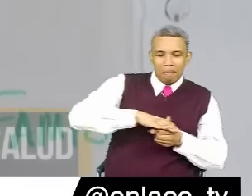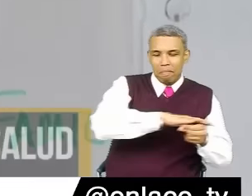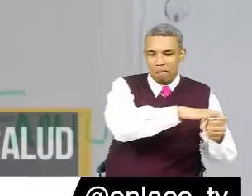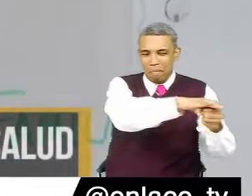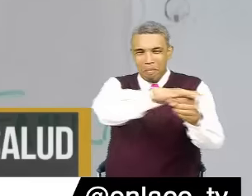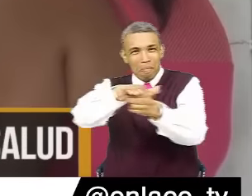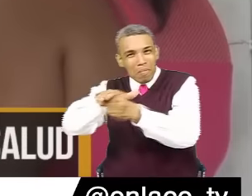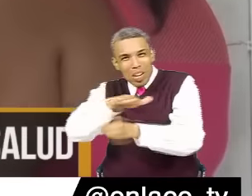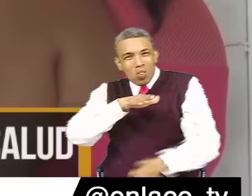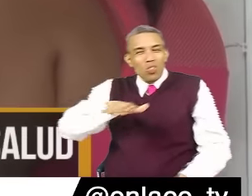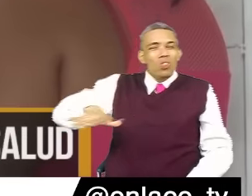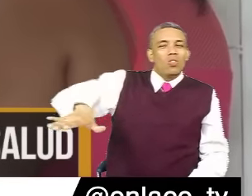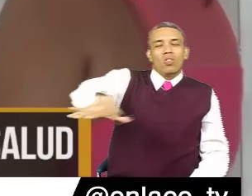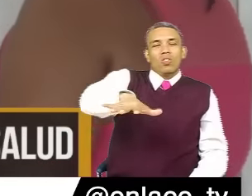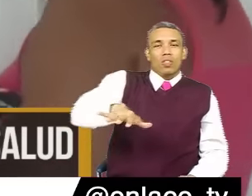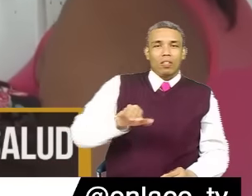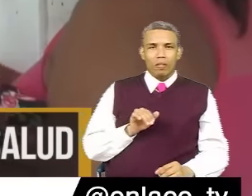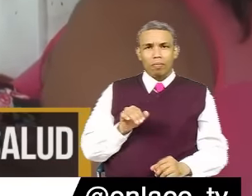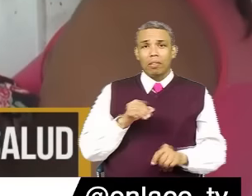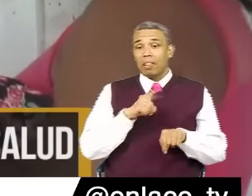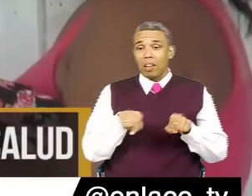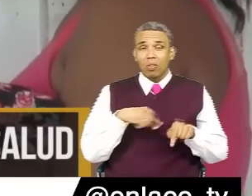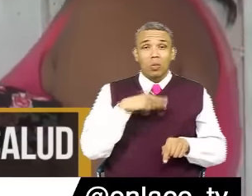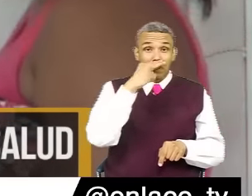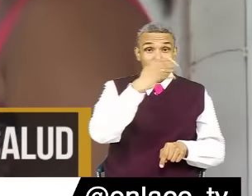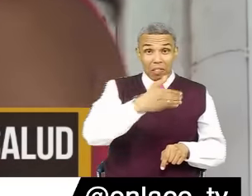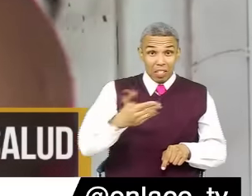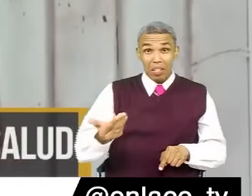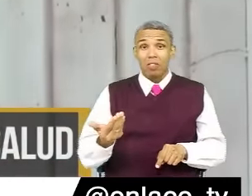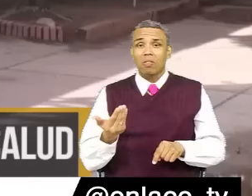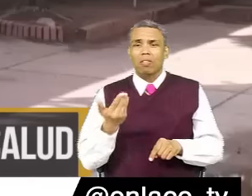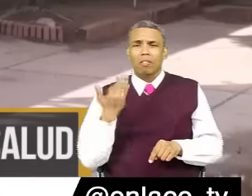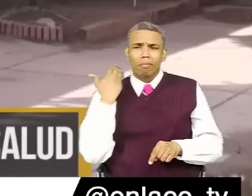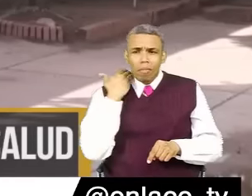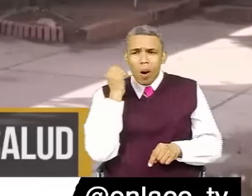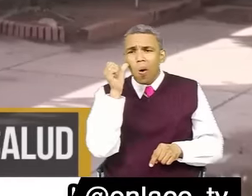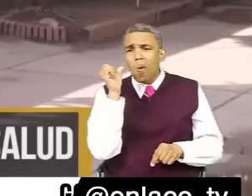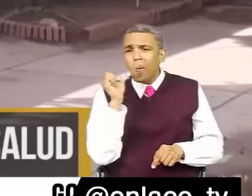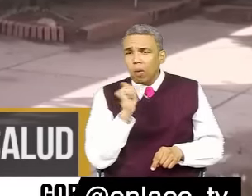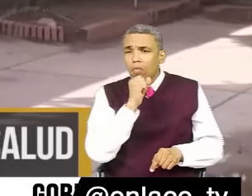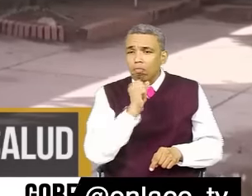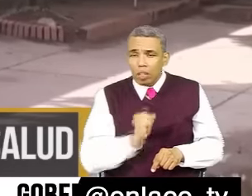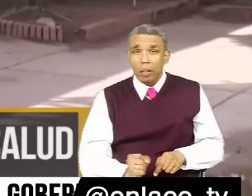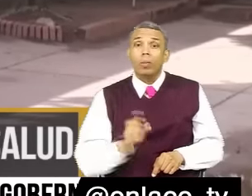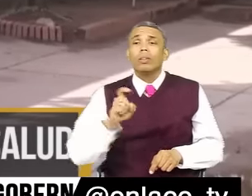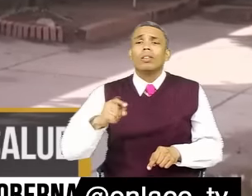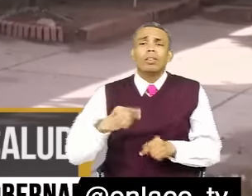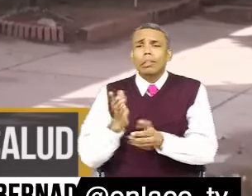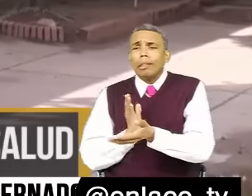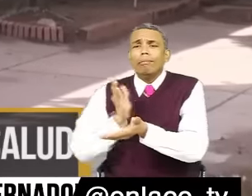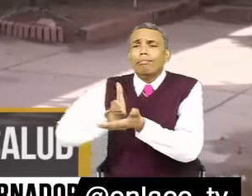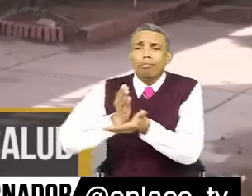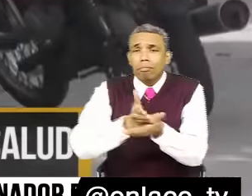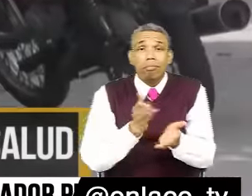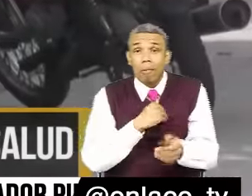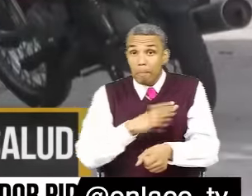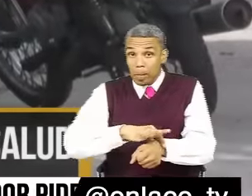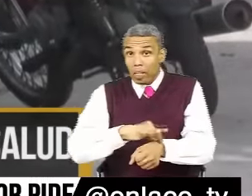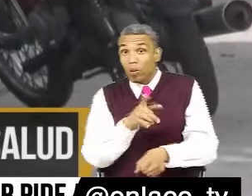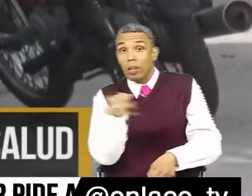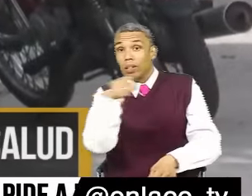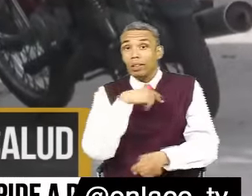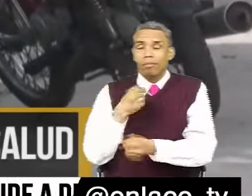sin servicio. Mujeres en estado de embarazo, niños enfermos y adultos que requerían de una asistencia en el área de urgencias no fueron